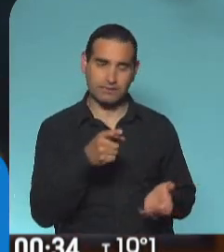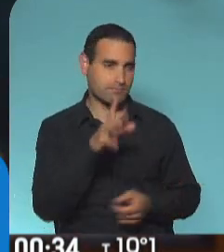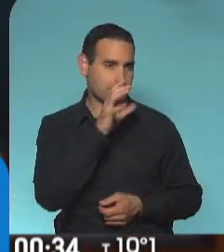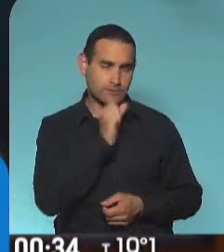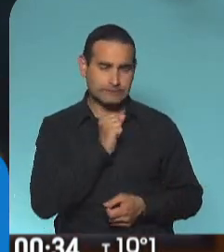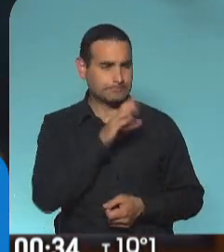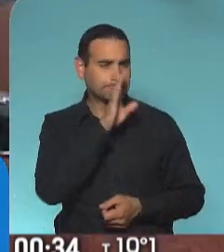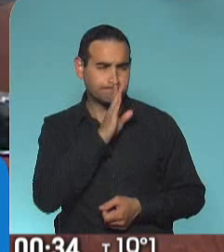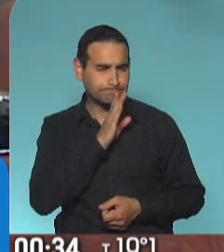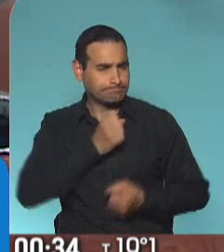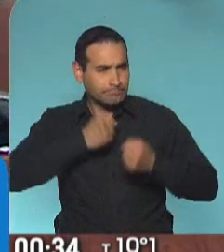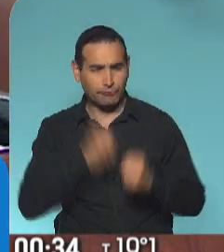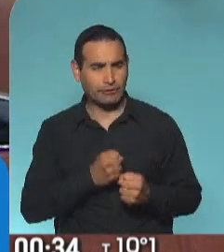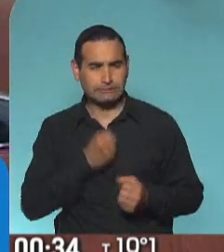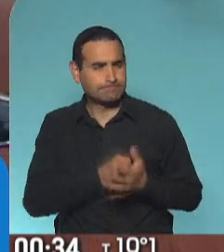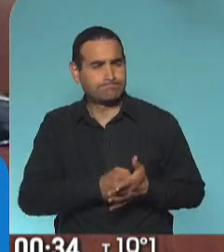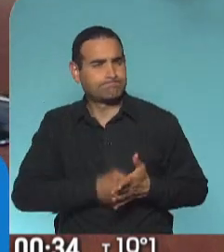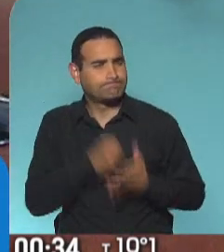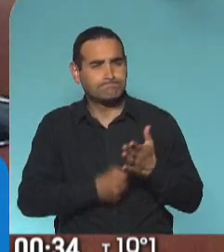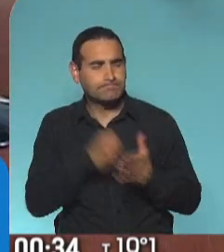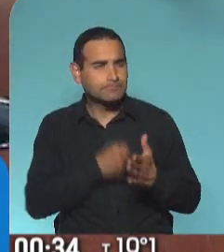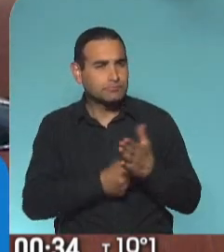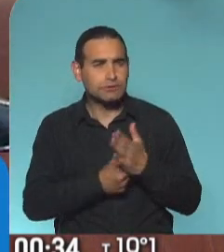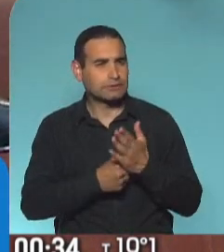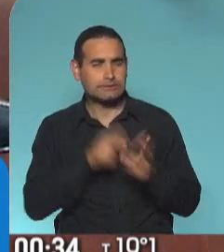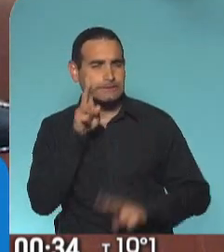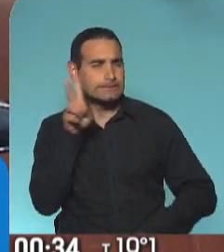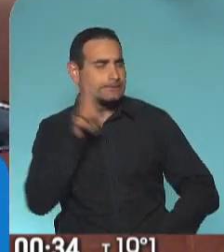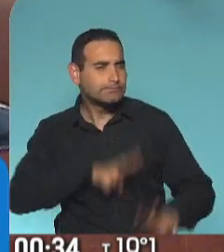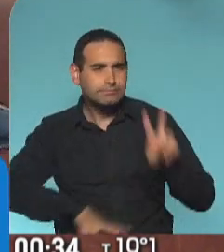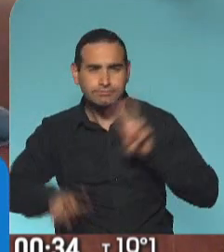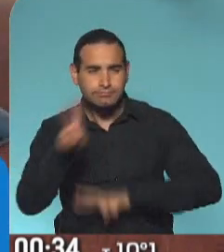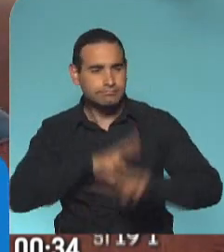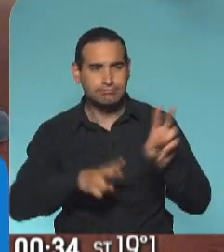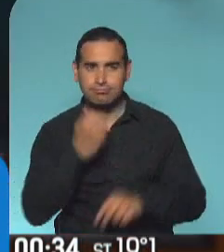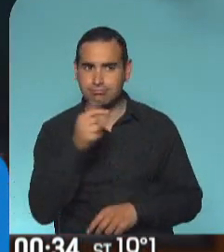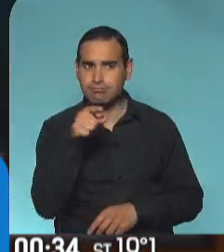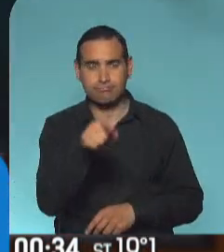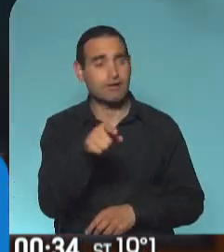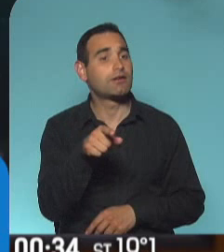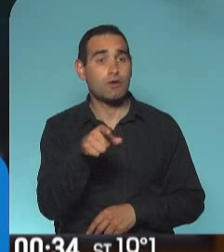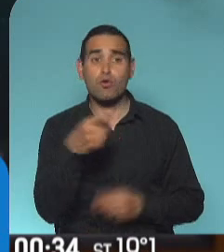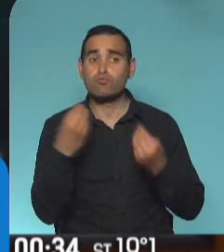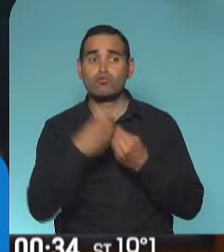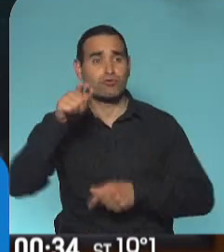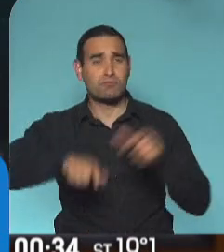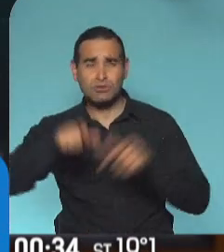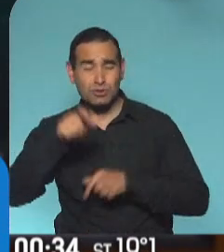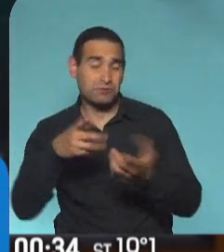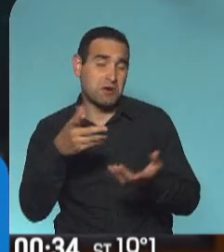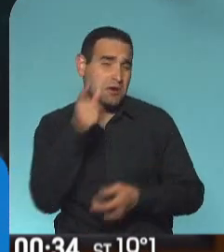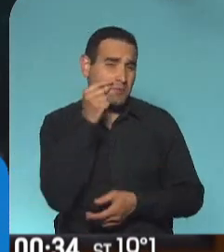Sí. su búsqueda desenfrenada, porque muchas personas, muchos